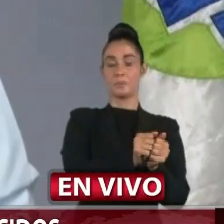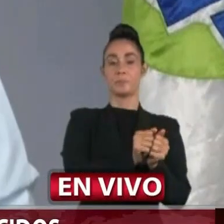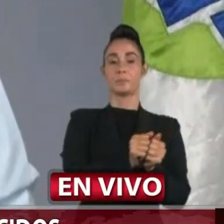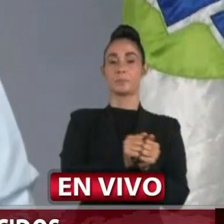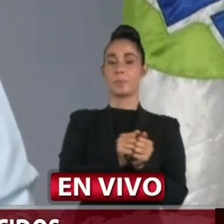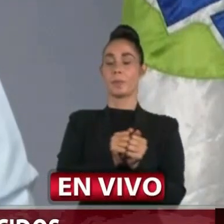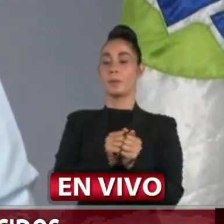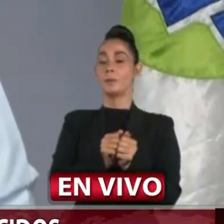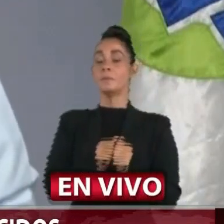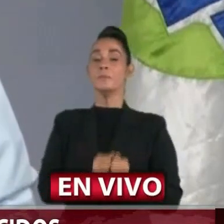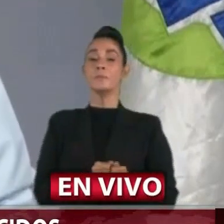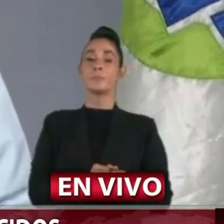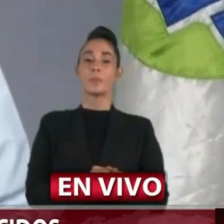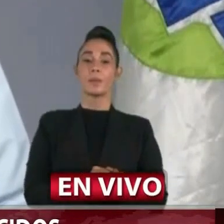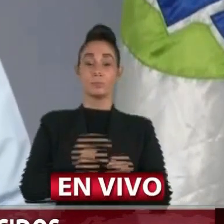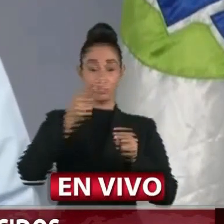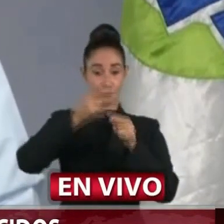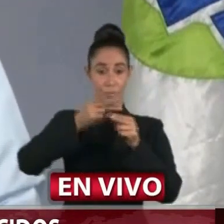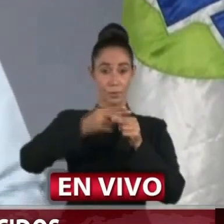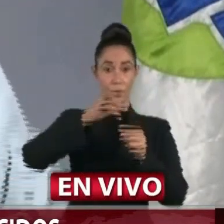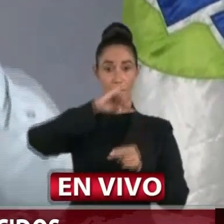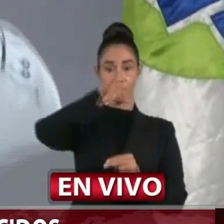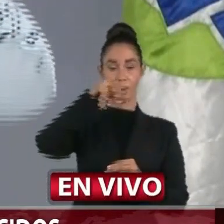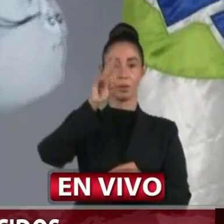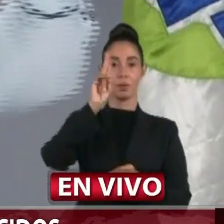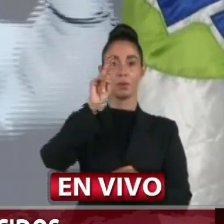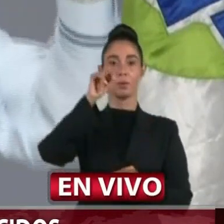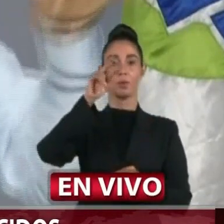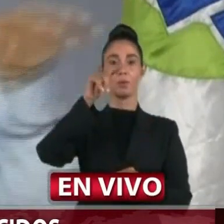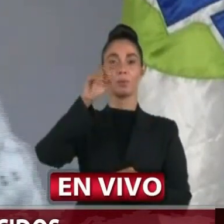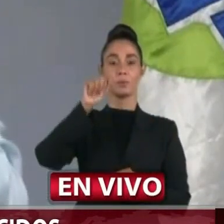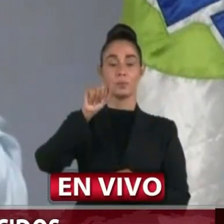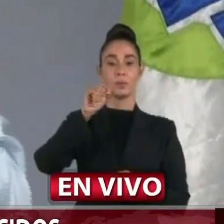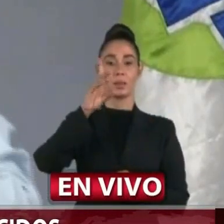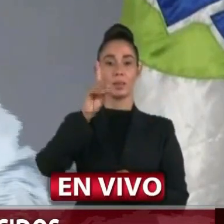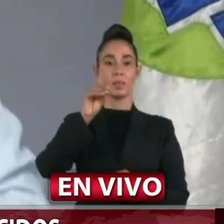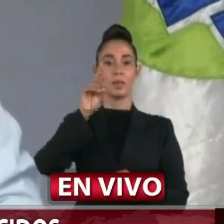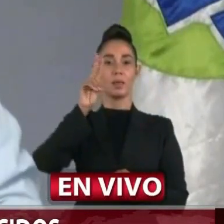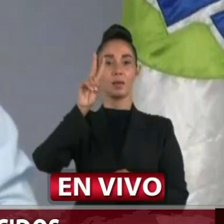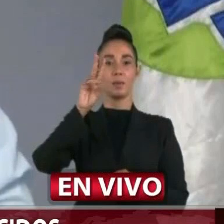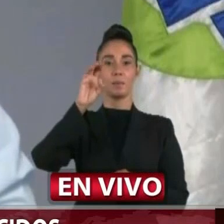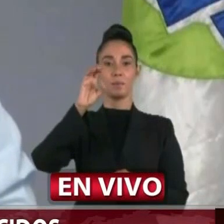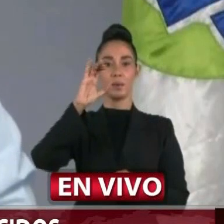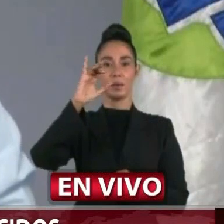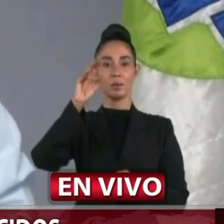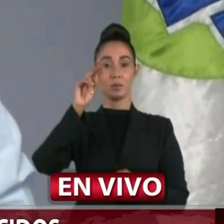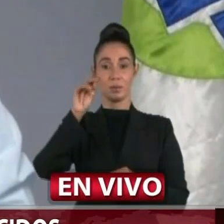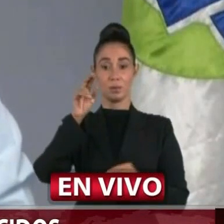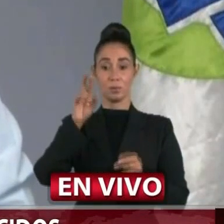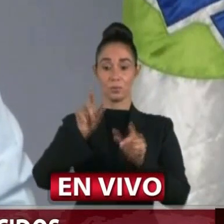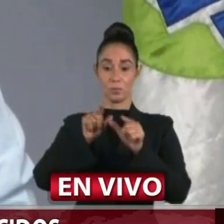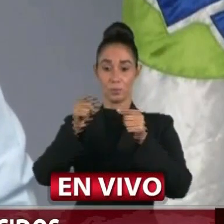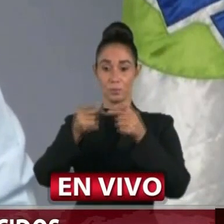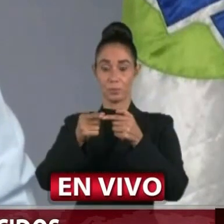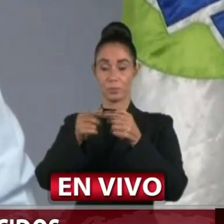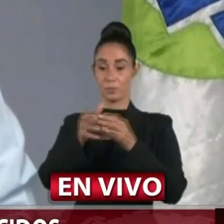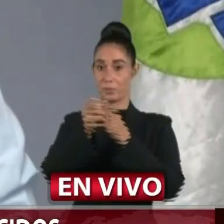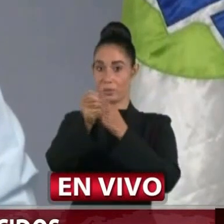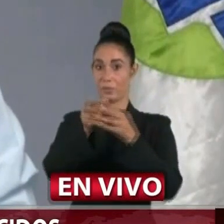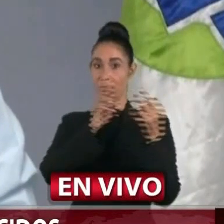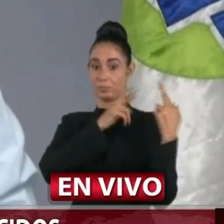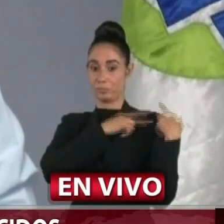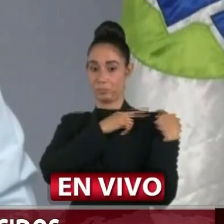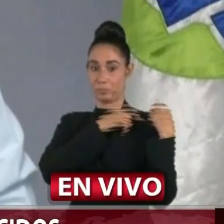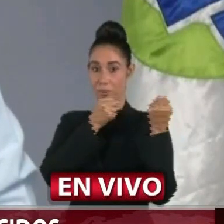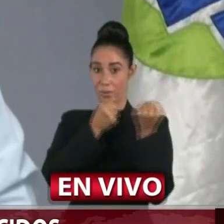juntas de vecinos, al menos 4 juntas de vecinos que prácticamente copan toda el municipio cabecera